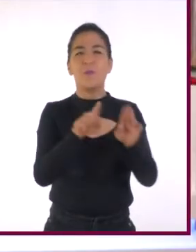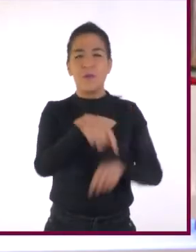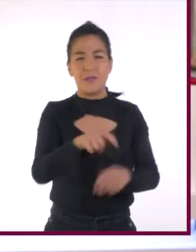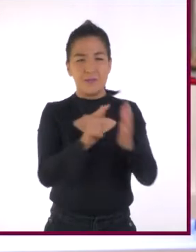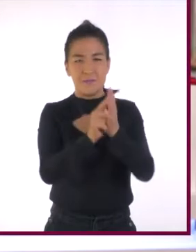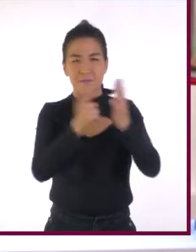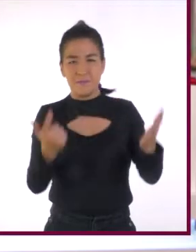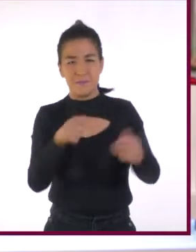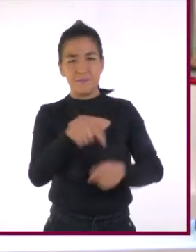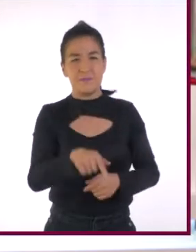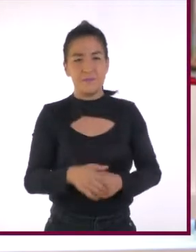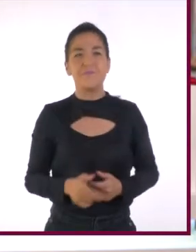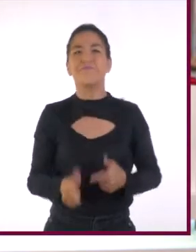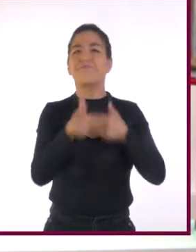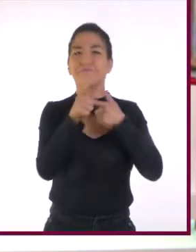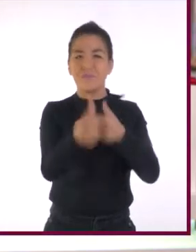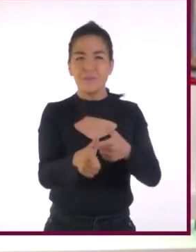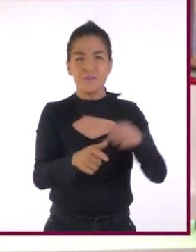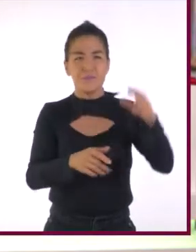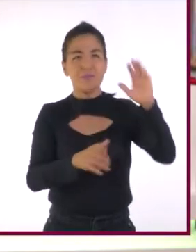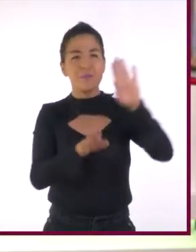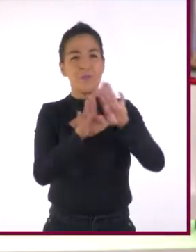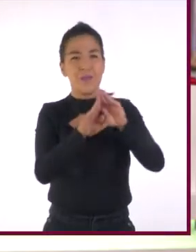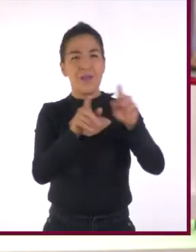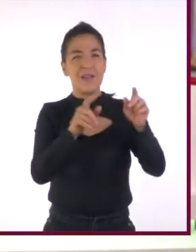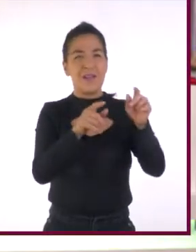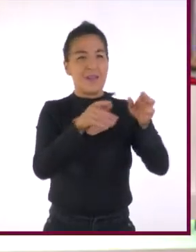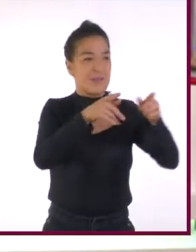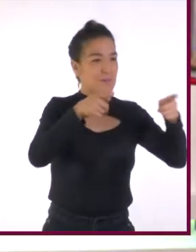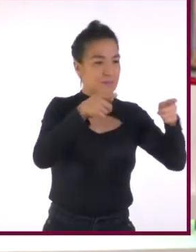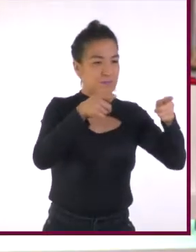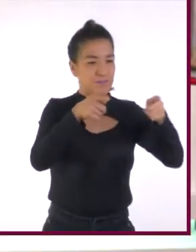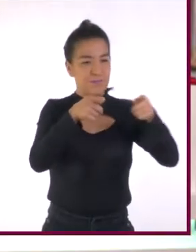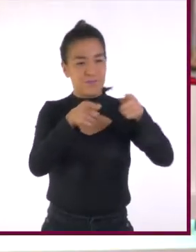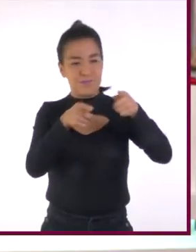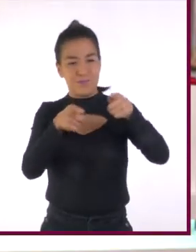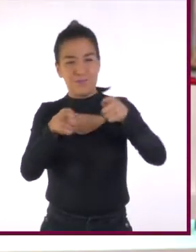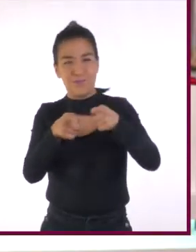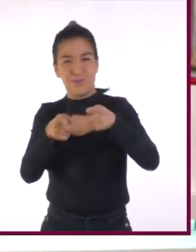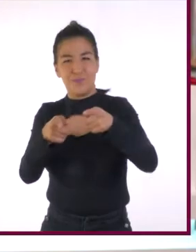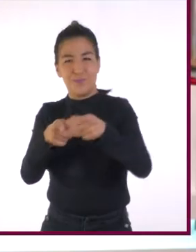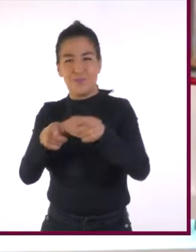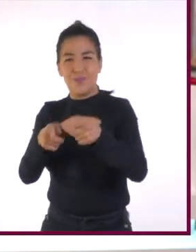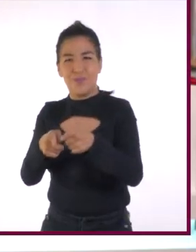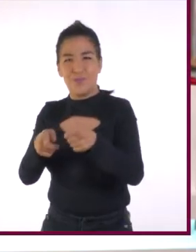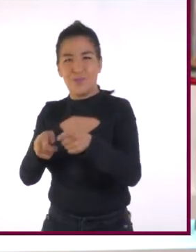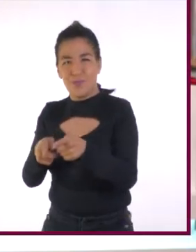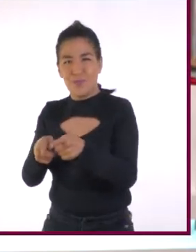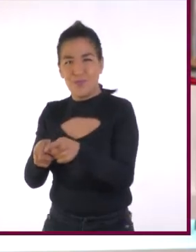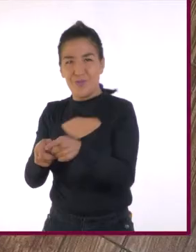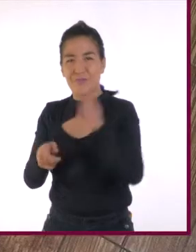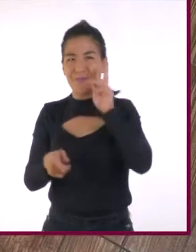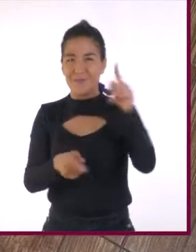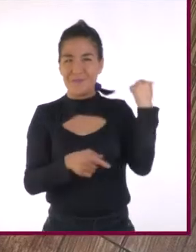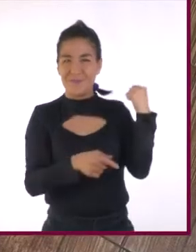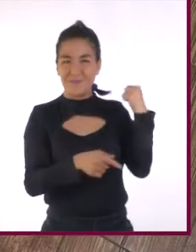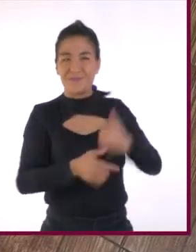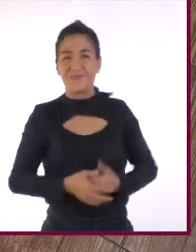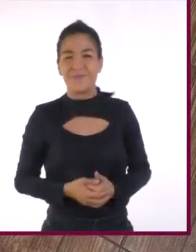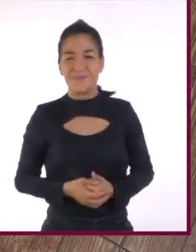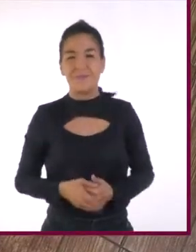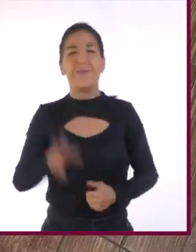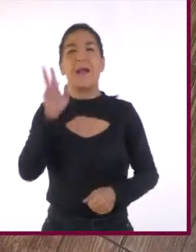manera, la fracción de libros sobre la mesa se va a continuar haciendo pequeña. Fíjense cómo aquí se va haciendo esta fracción cada vez